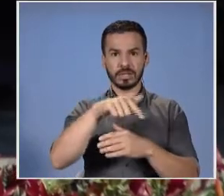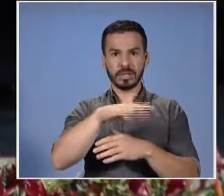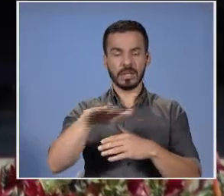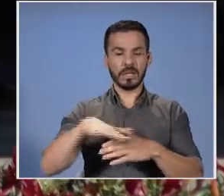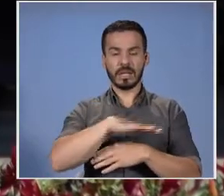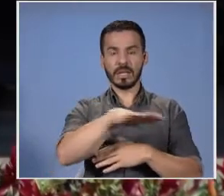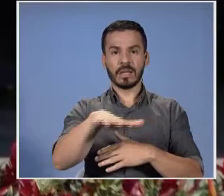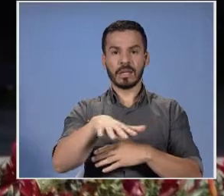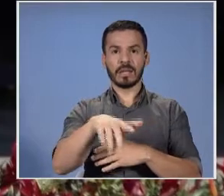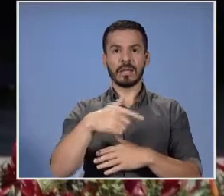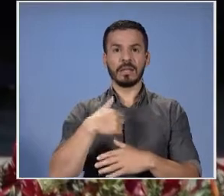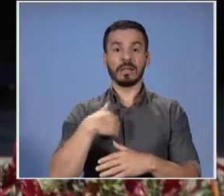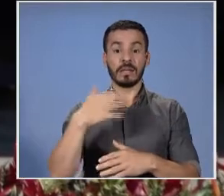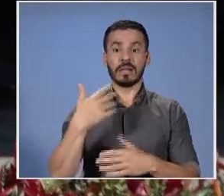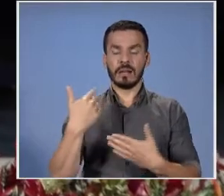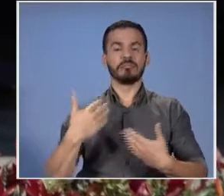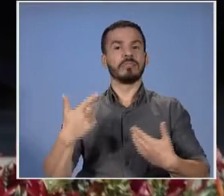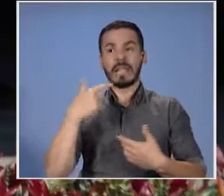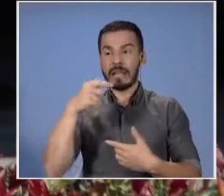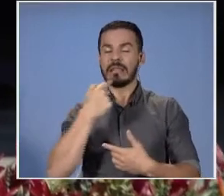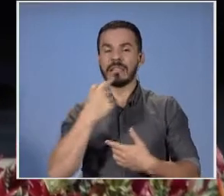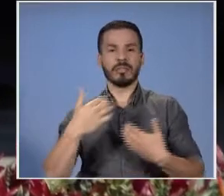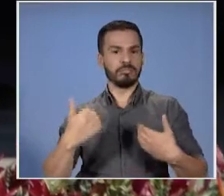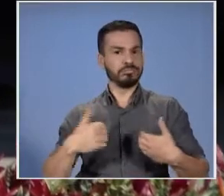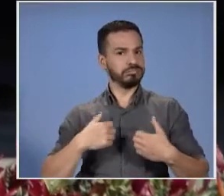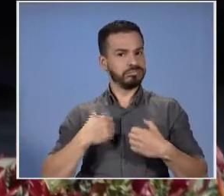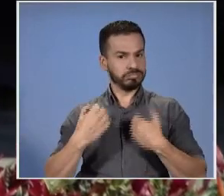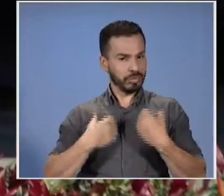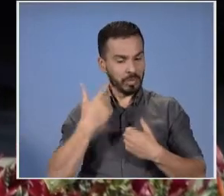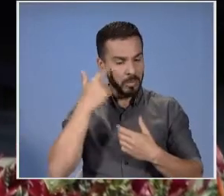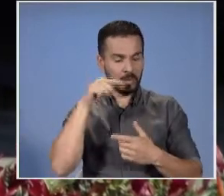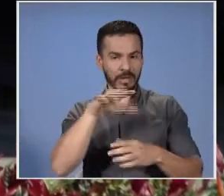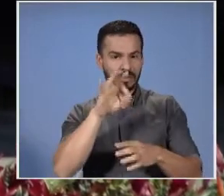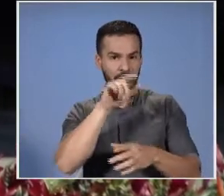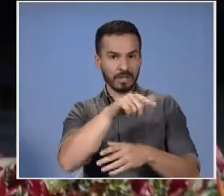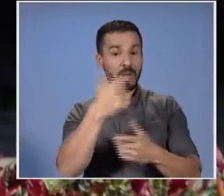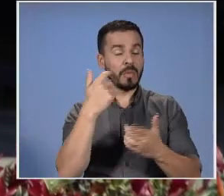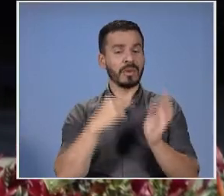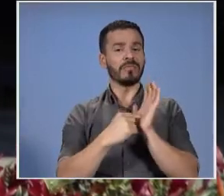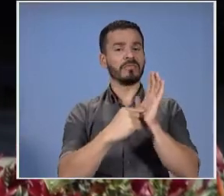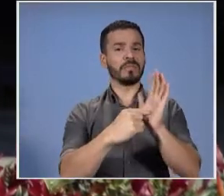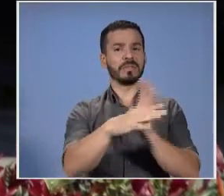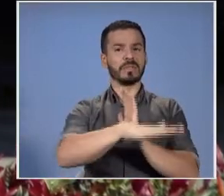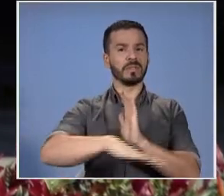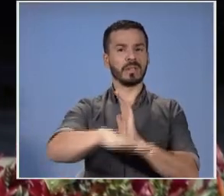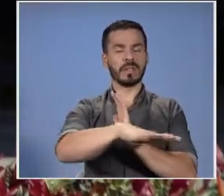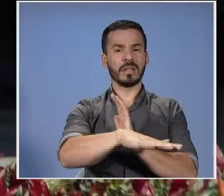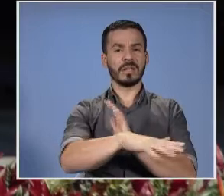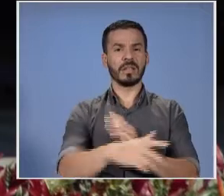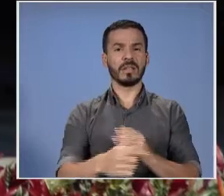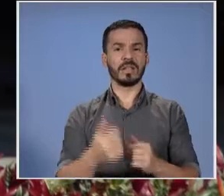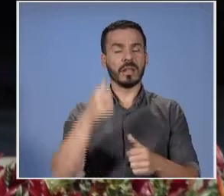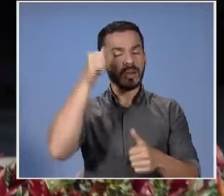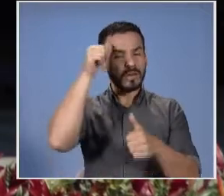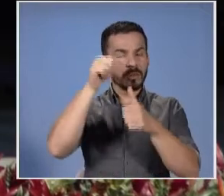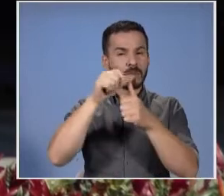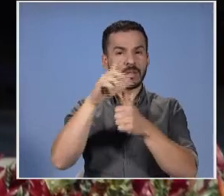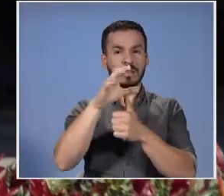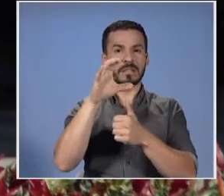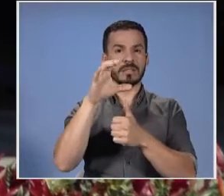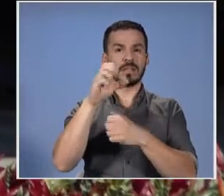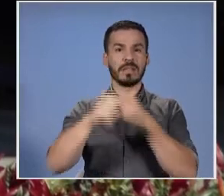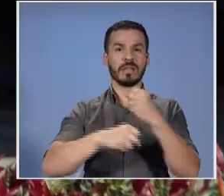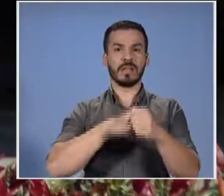regocijó públicamente de que se haya escogido este espacio en sus redes sociales por lo que representaba esto en el marco de la conmemoración de los 100 años de la